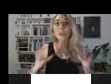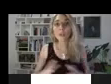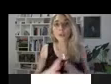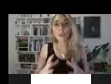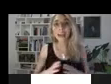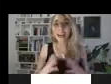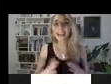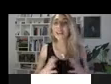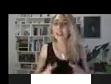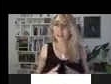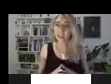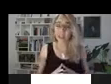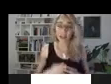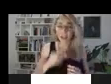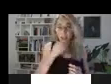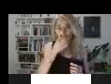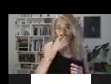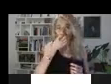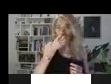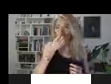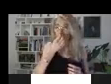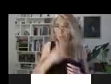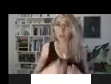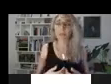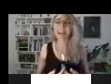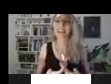los públicos con una gran S, haciendo